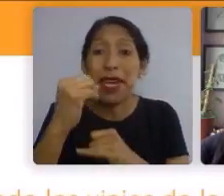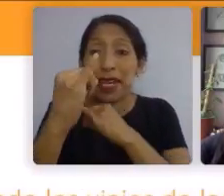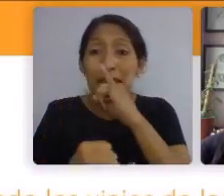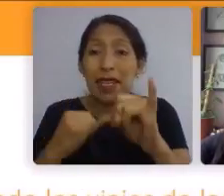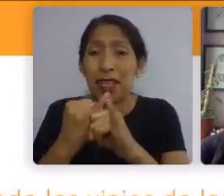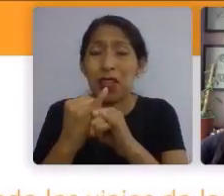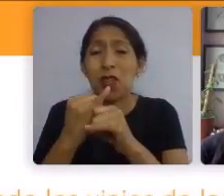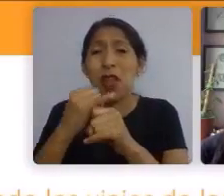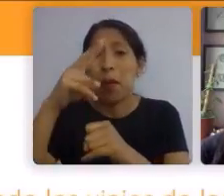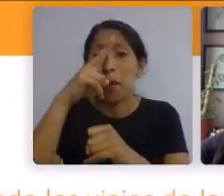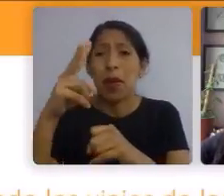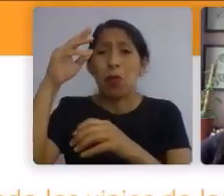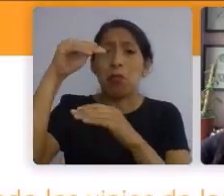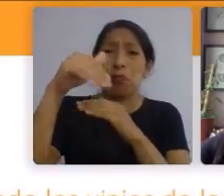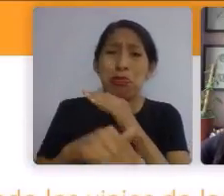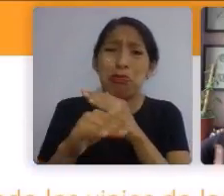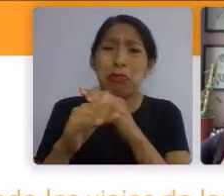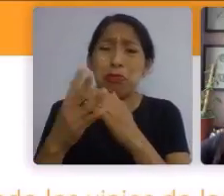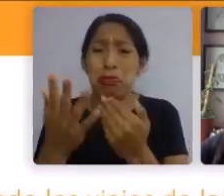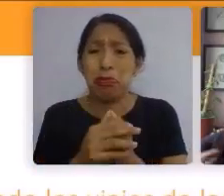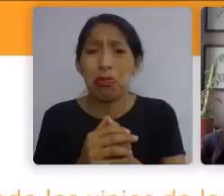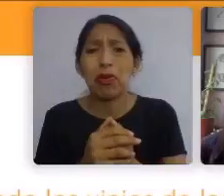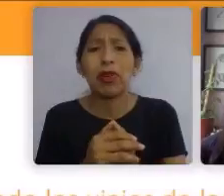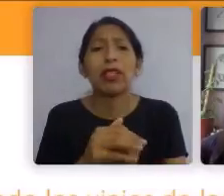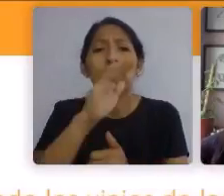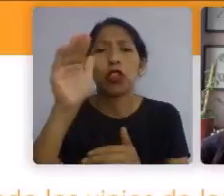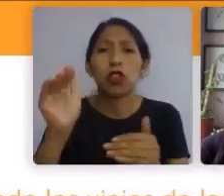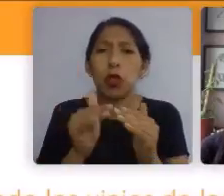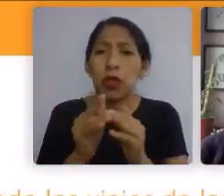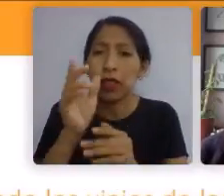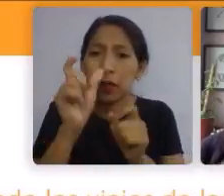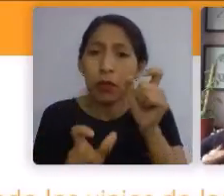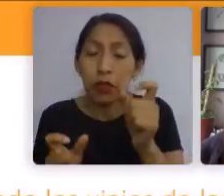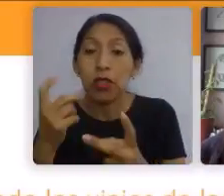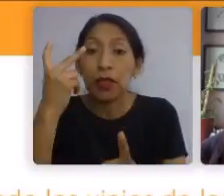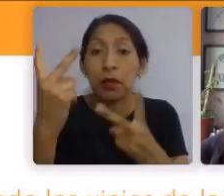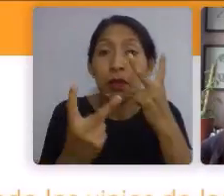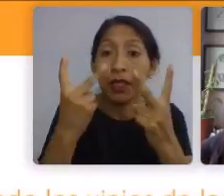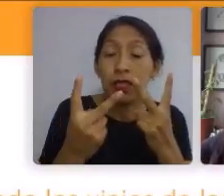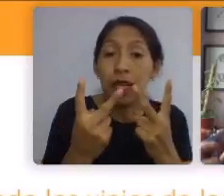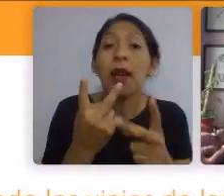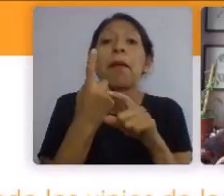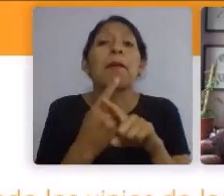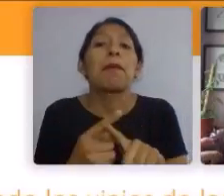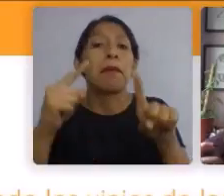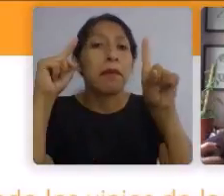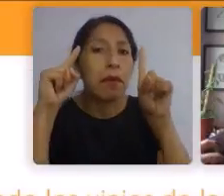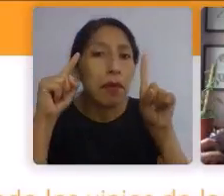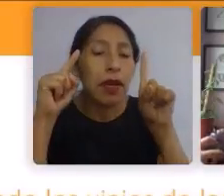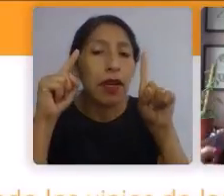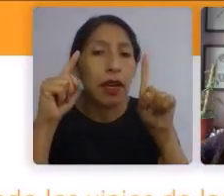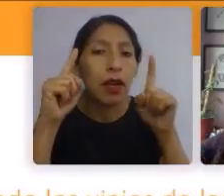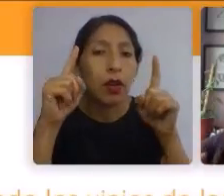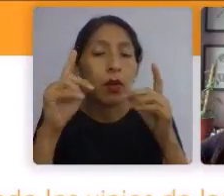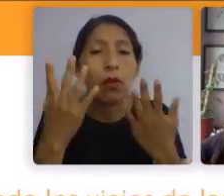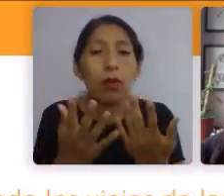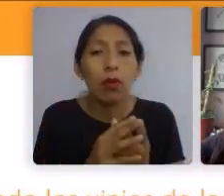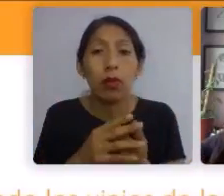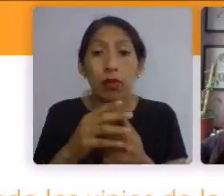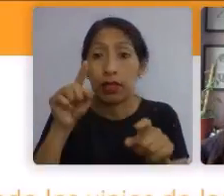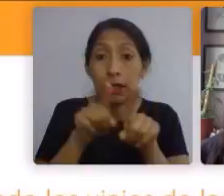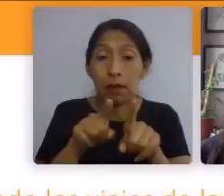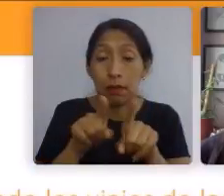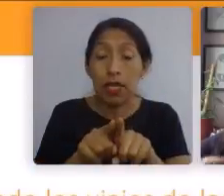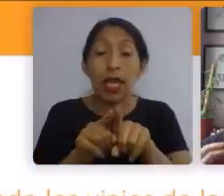Perú, ¿sí? De todas las personas que venían a visitar nuestro país. Sin embargo, a pesar de esa tendencia, no solamente en Perú, sino a